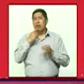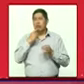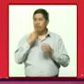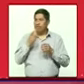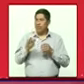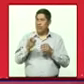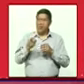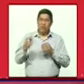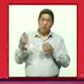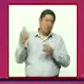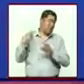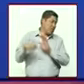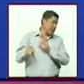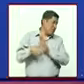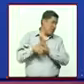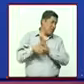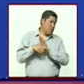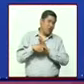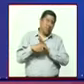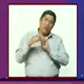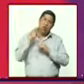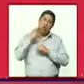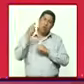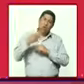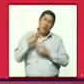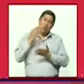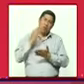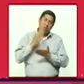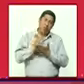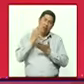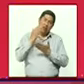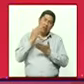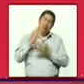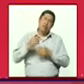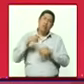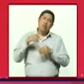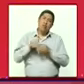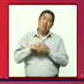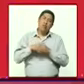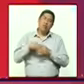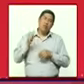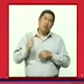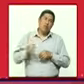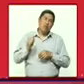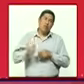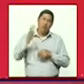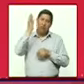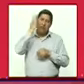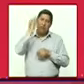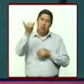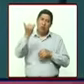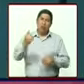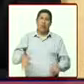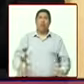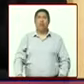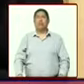la democracia la paralización de las judiciales. Entérese por qué, vamos viendo lo que ha pasado.